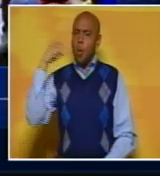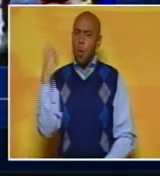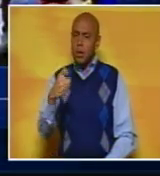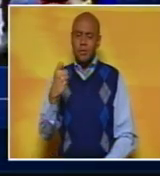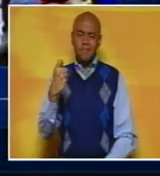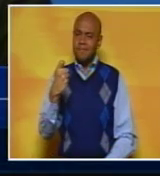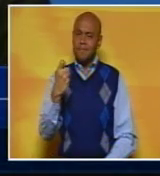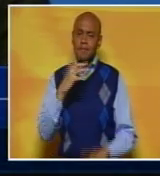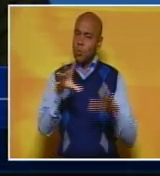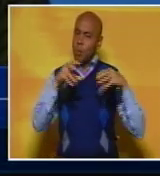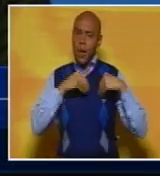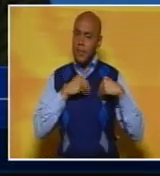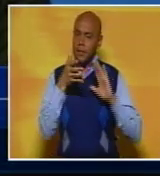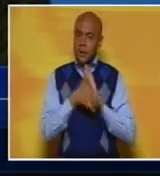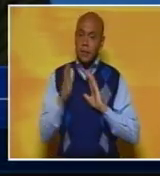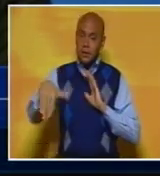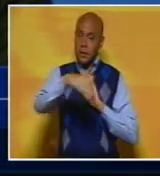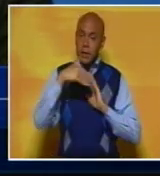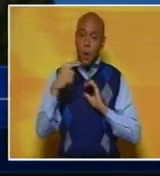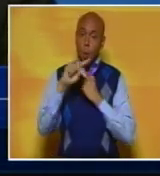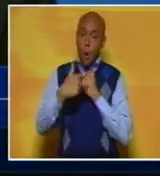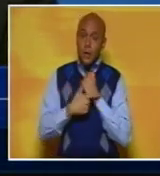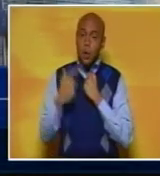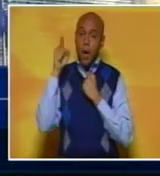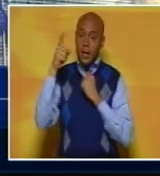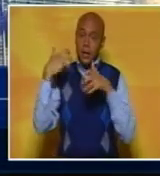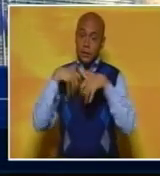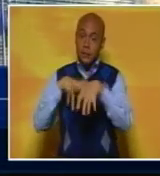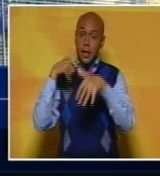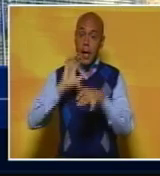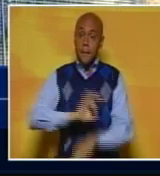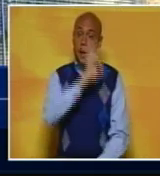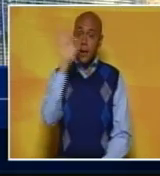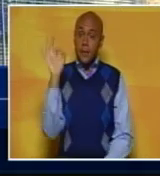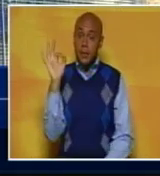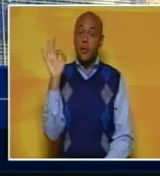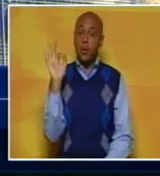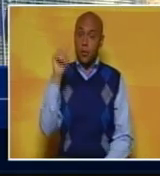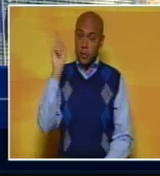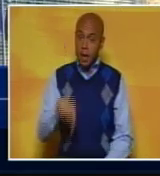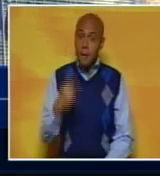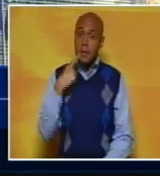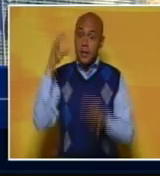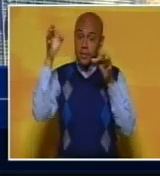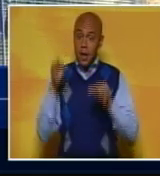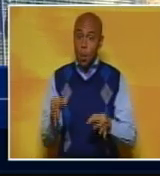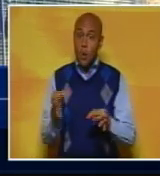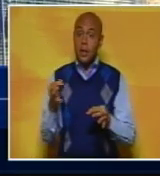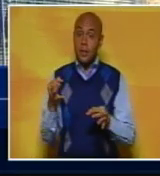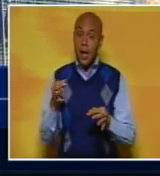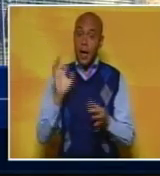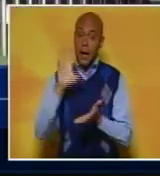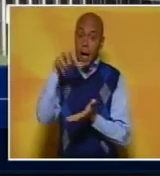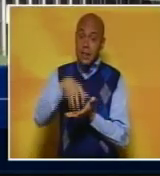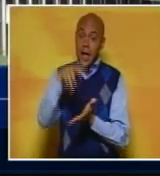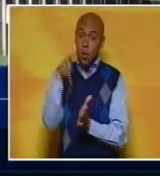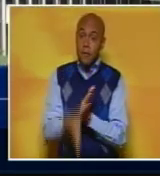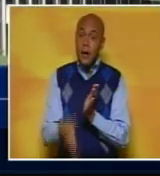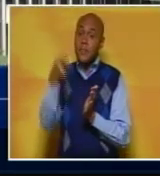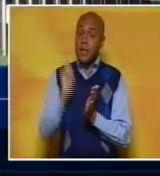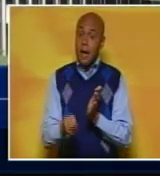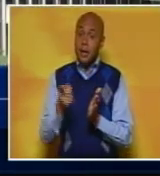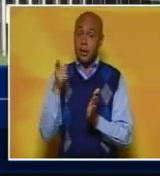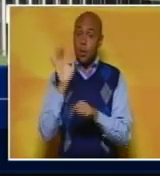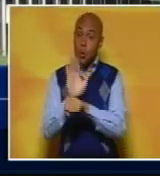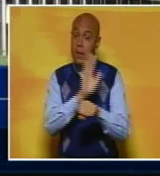suscitada en el recorrido de Juan Guaidó en Barquisimeto, Estado Lara, y recalcó que la seguridad de un Estado tiene la obligación de